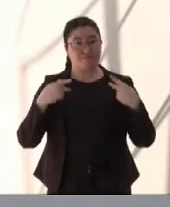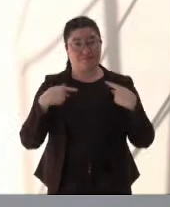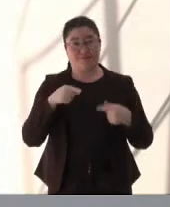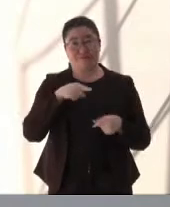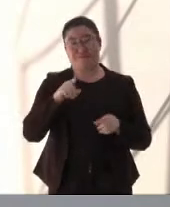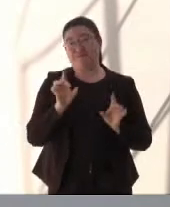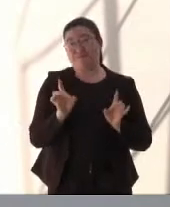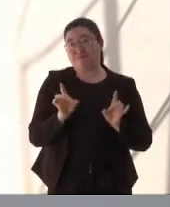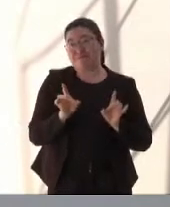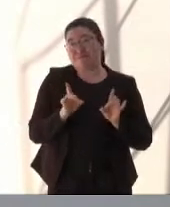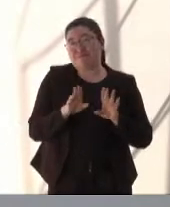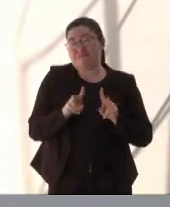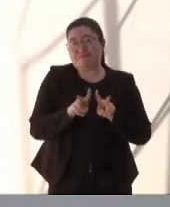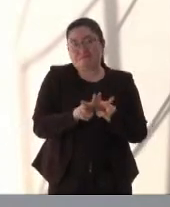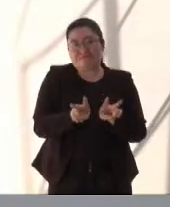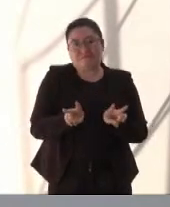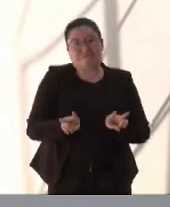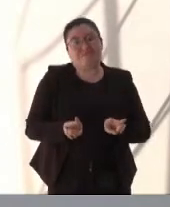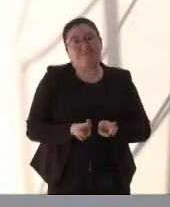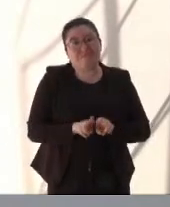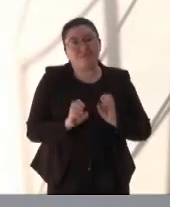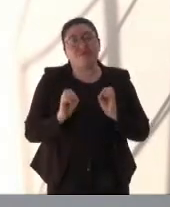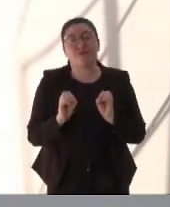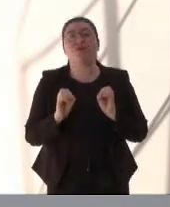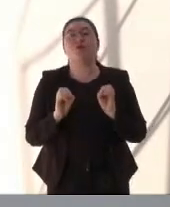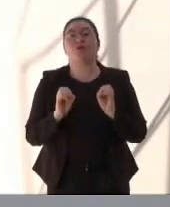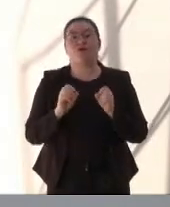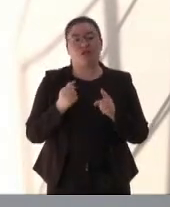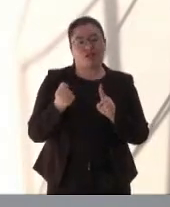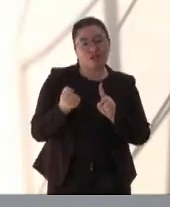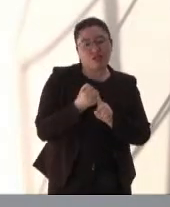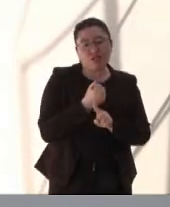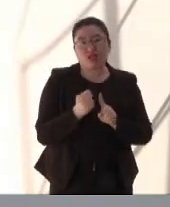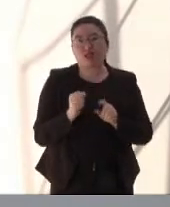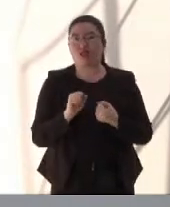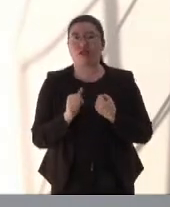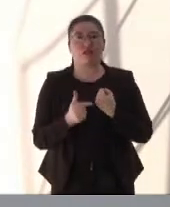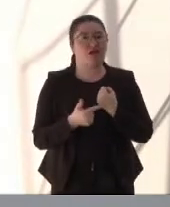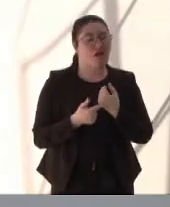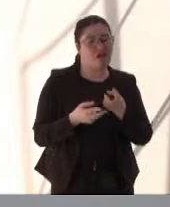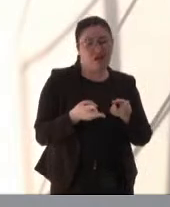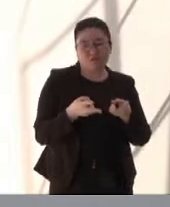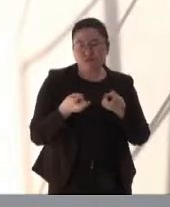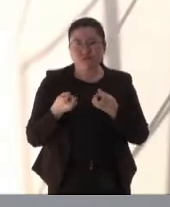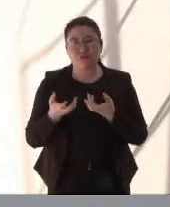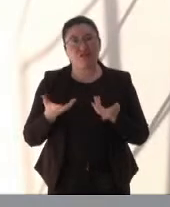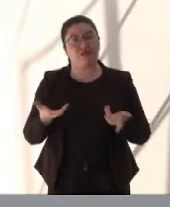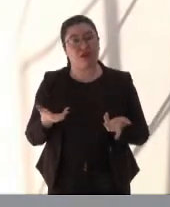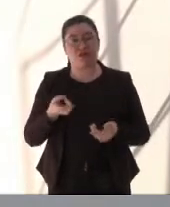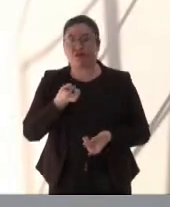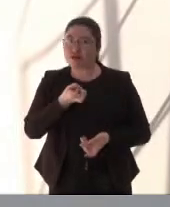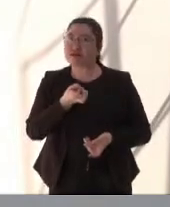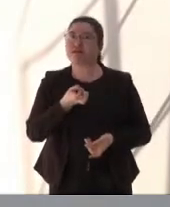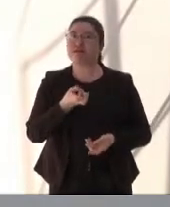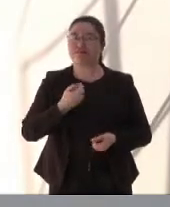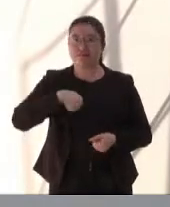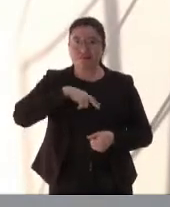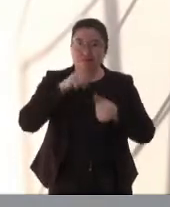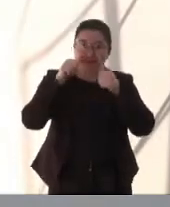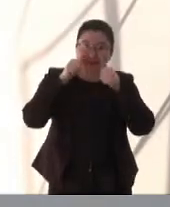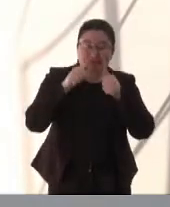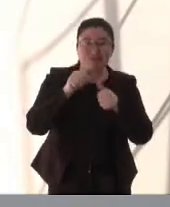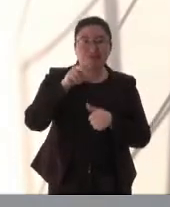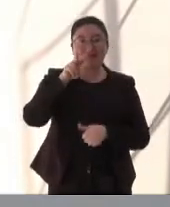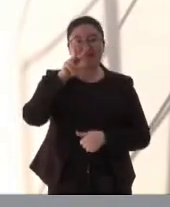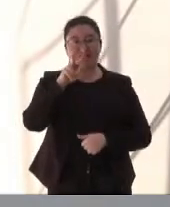situación vulnerable, a quienes son víctimas de algún delito, a quienes son violentadas. Y no puedo dejar